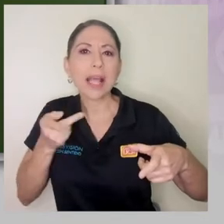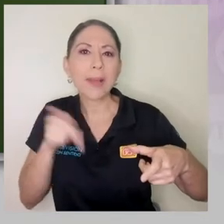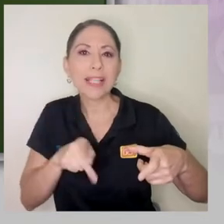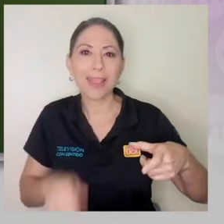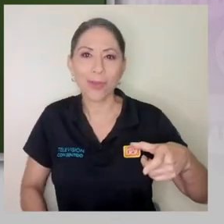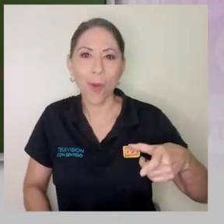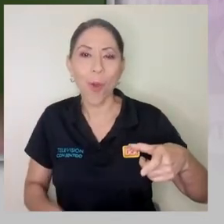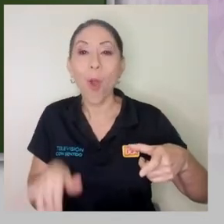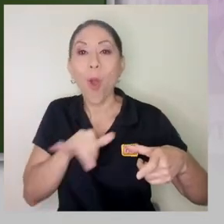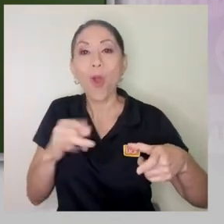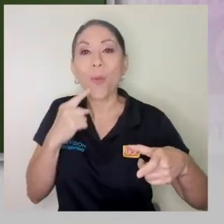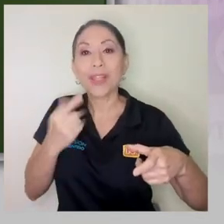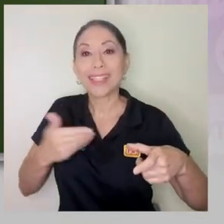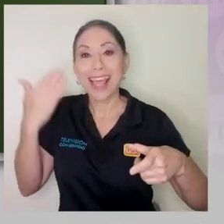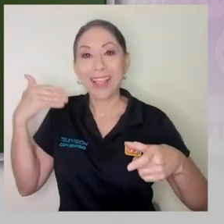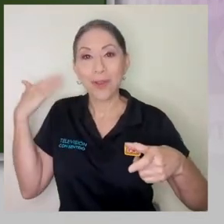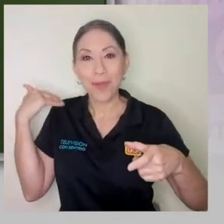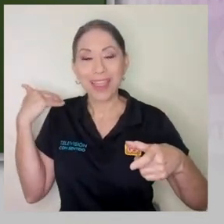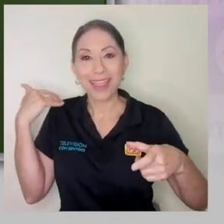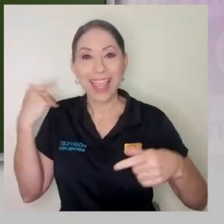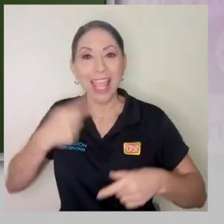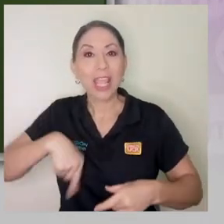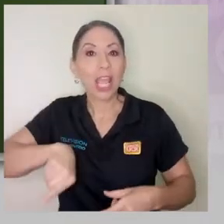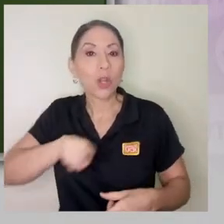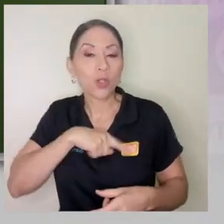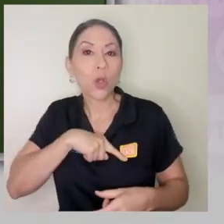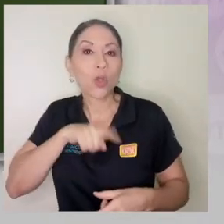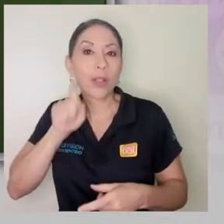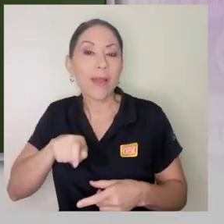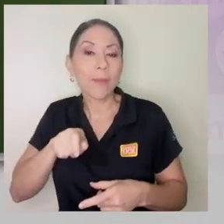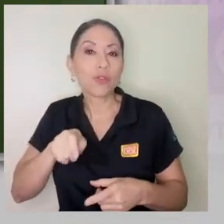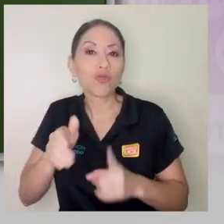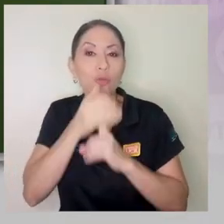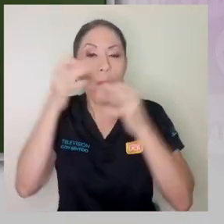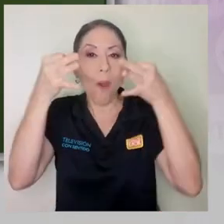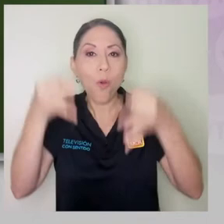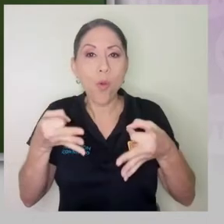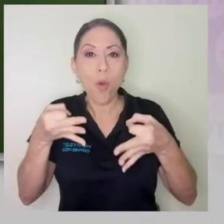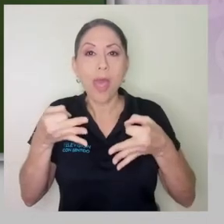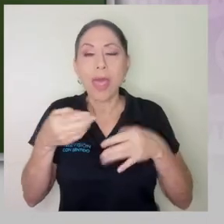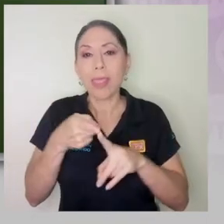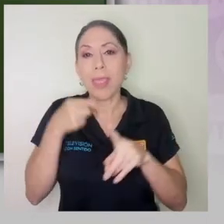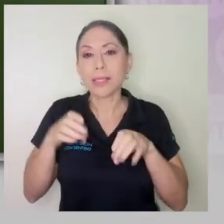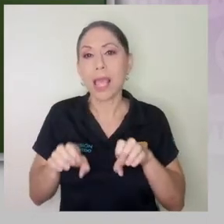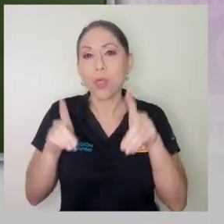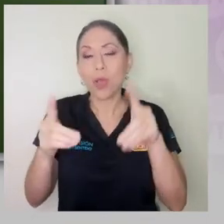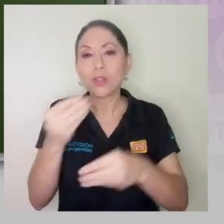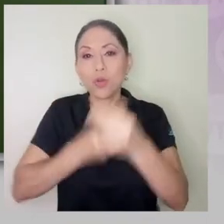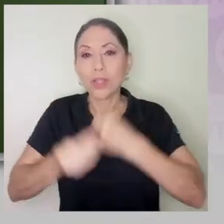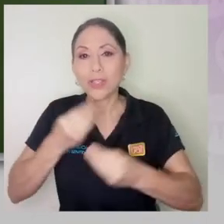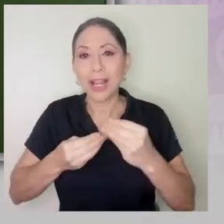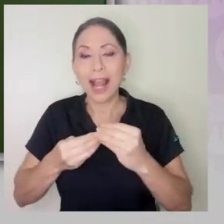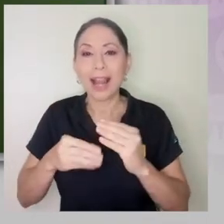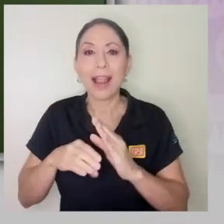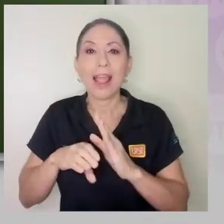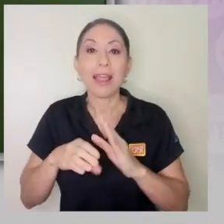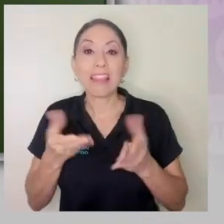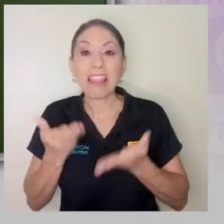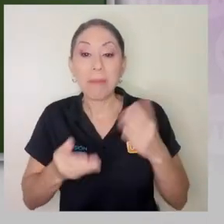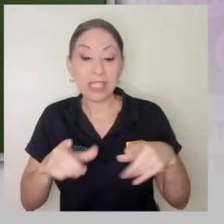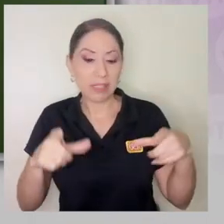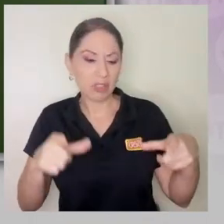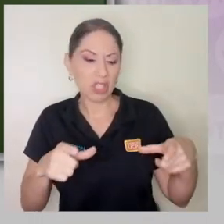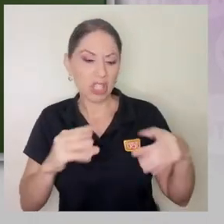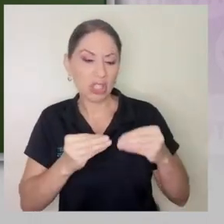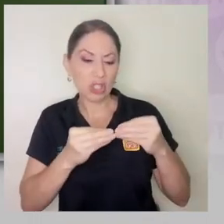en las líneas de acción que tenemos que tomar desde la parte de educación nutricional. Bueno, es que están quedando muchos vegetales, está quedando mucha